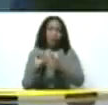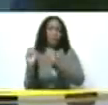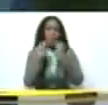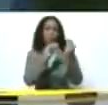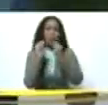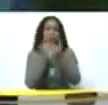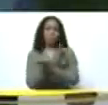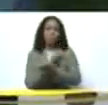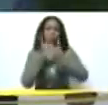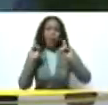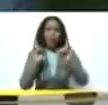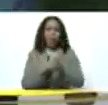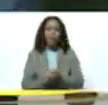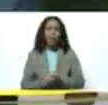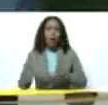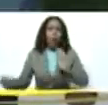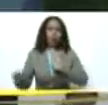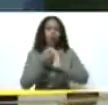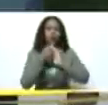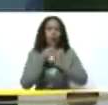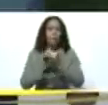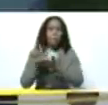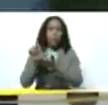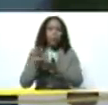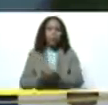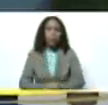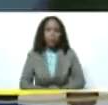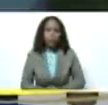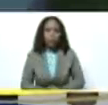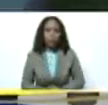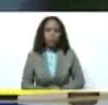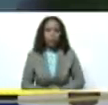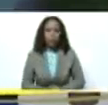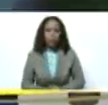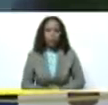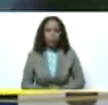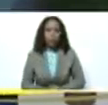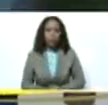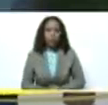democrático y en contra de la exclusión.